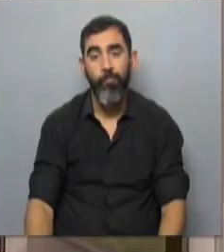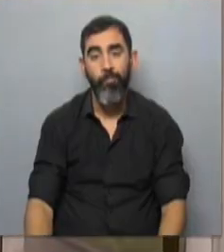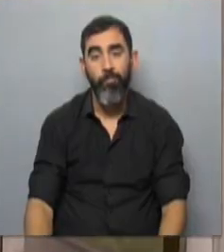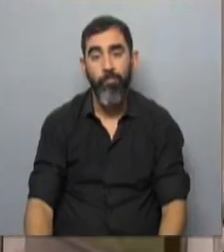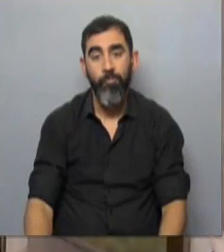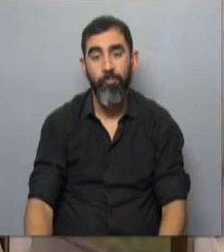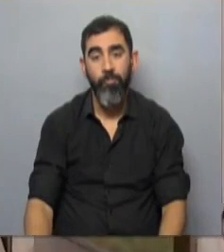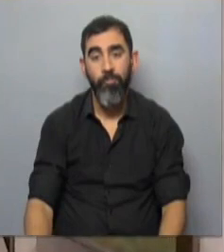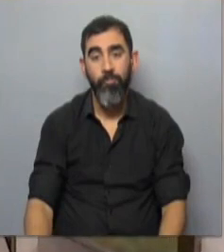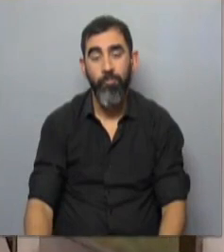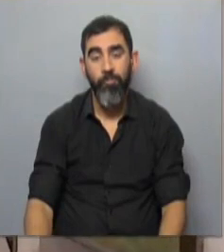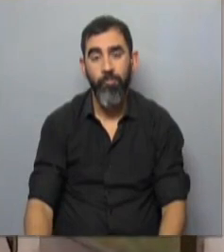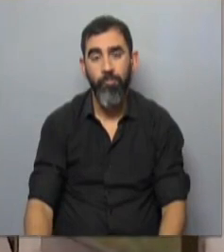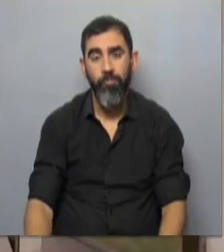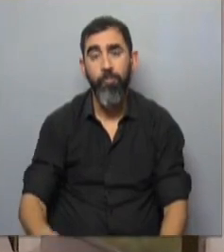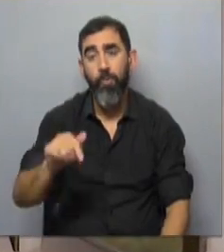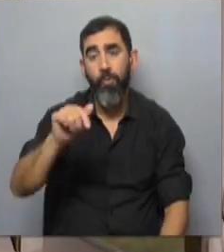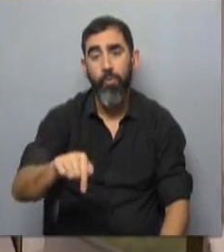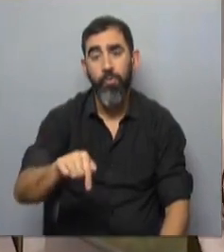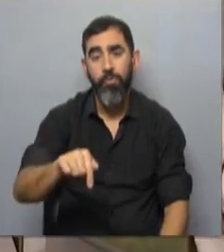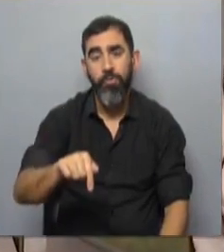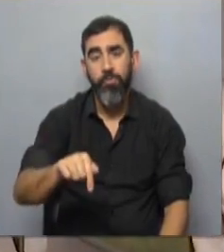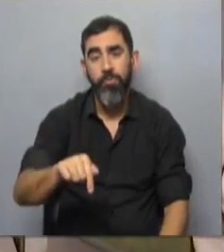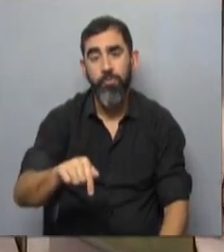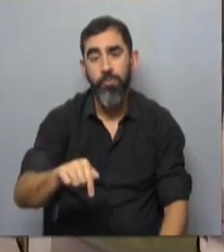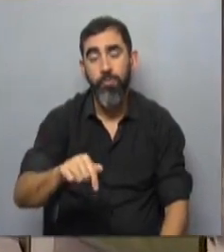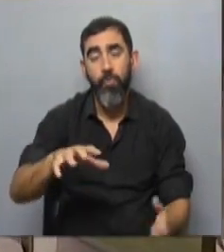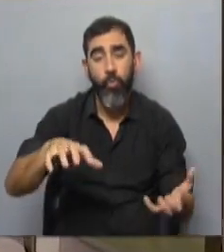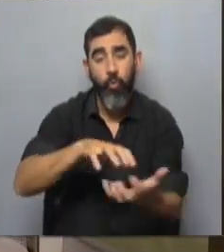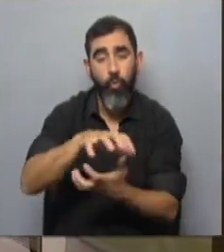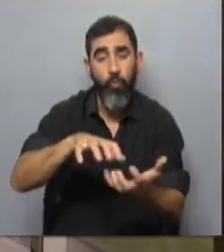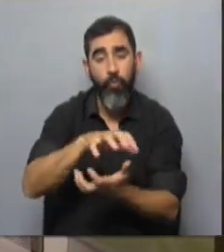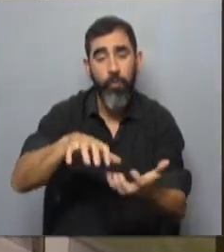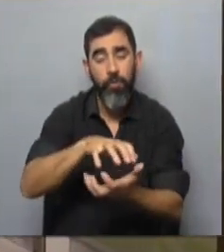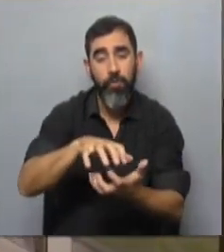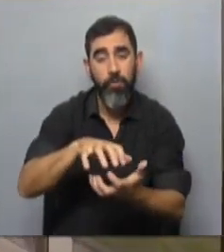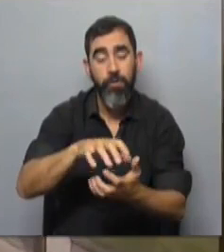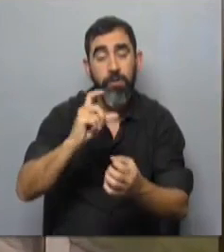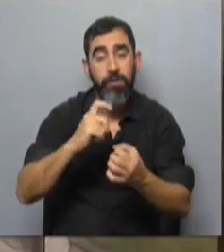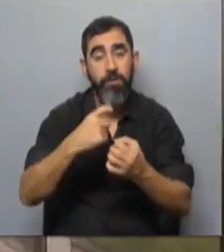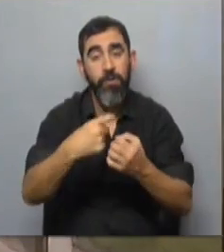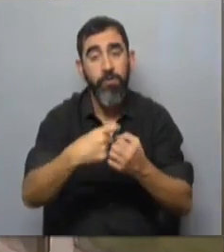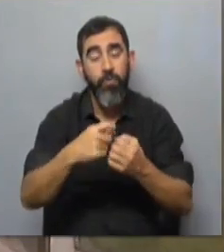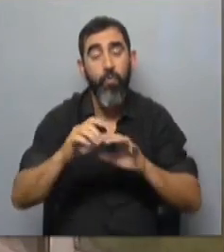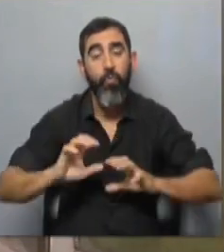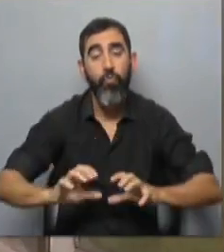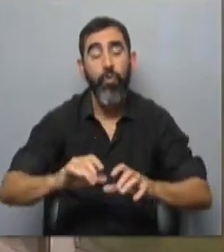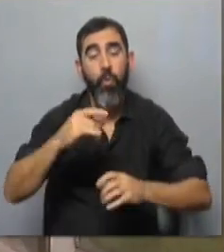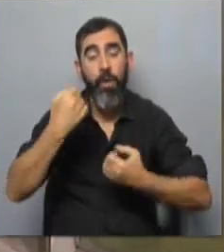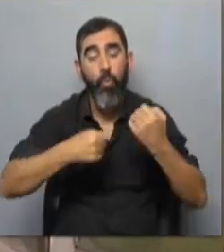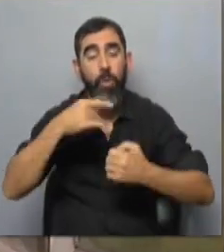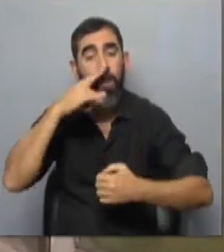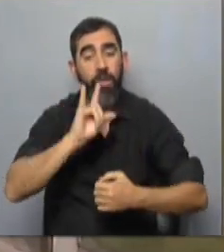Hola, Rosina, ¿cómo estás? Hoy, bueno, dentro del conflicto, del marco del conflicto en que está el Sindicato de Funcionarios de la Industria